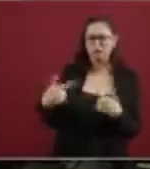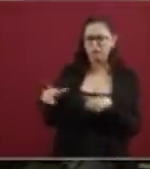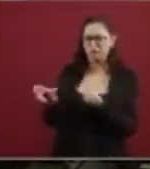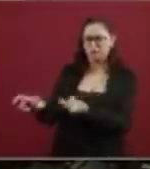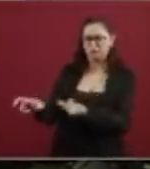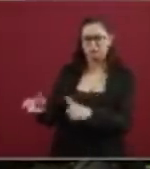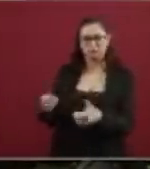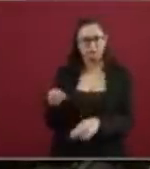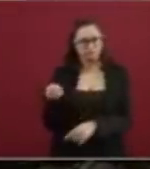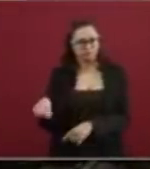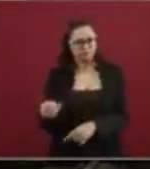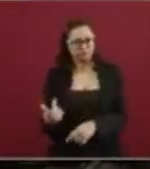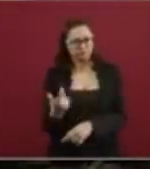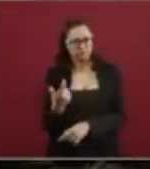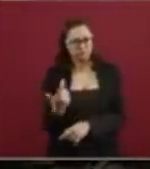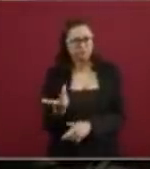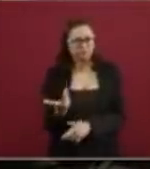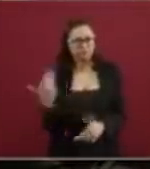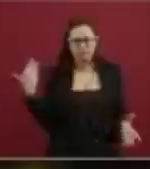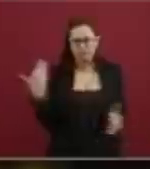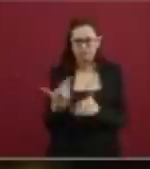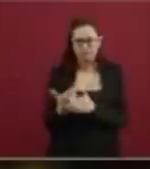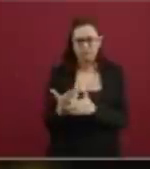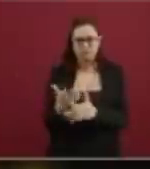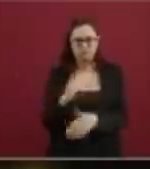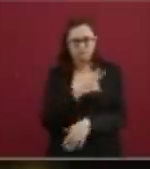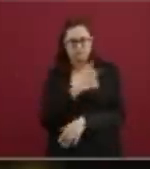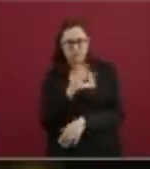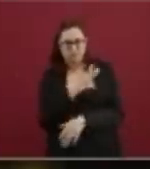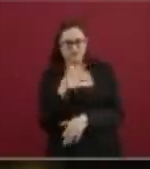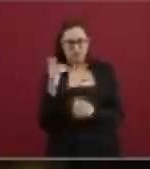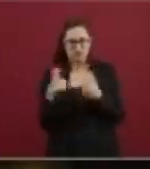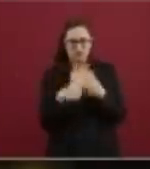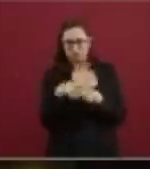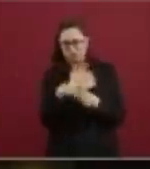por el trabajo que hizo en contra del crimen organizado?